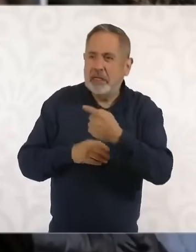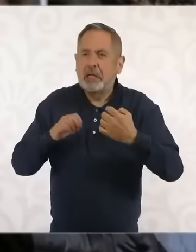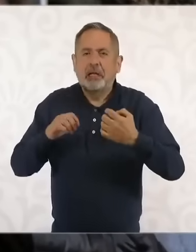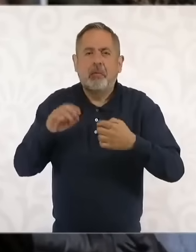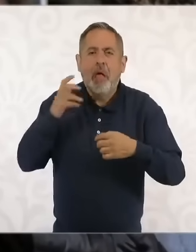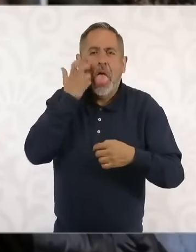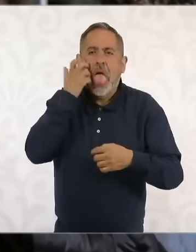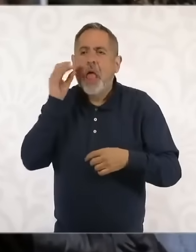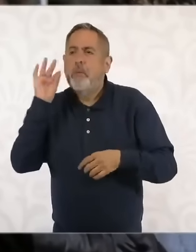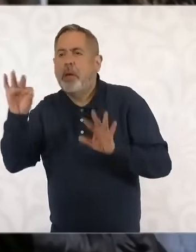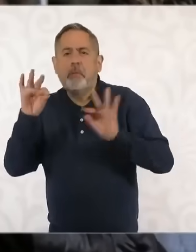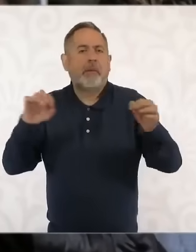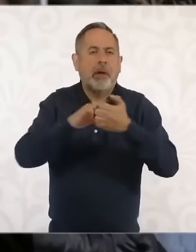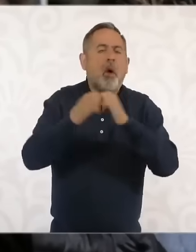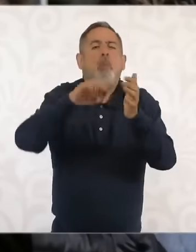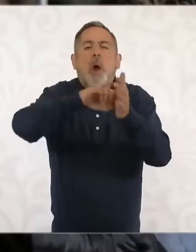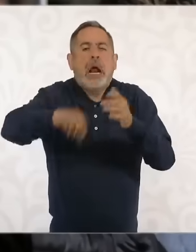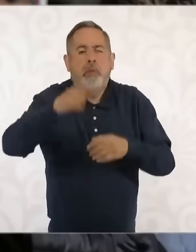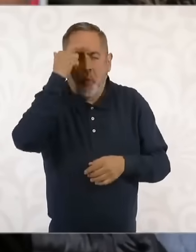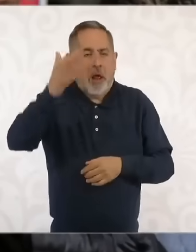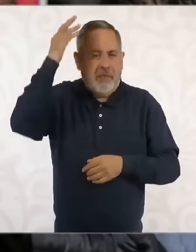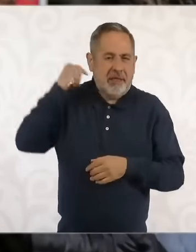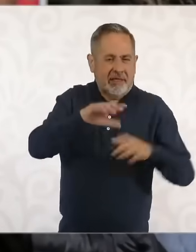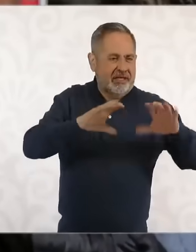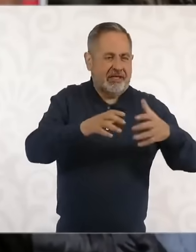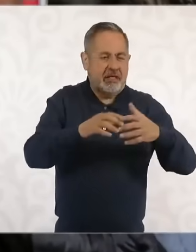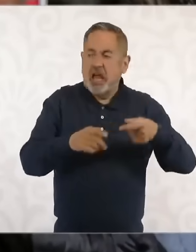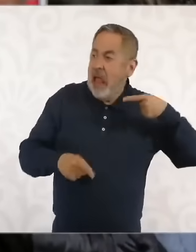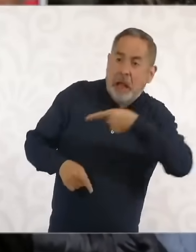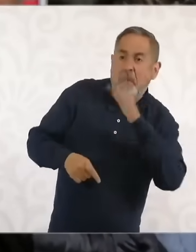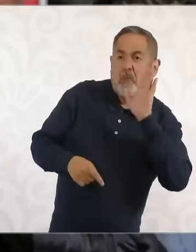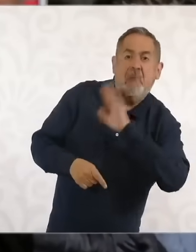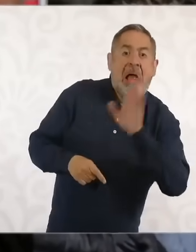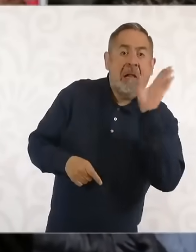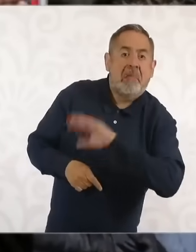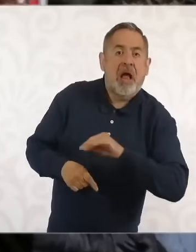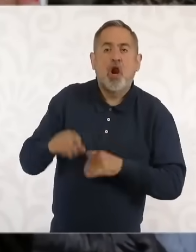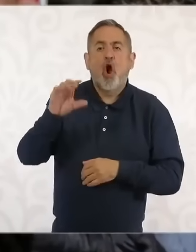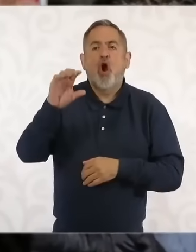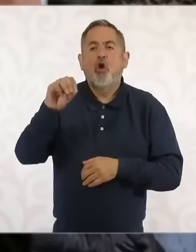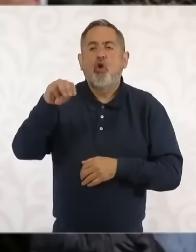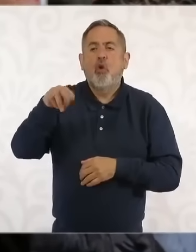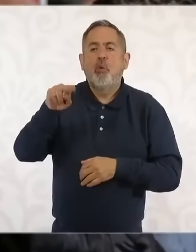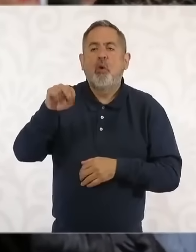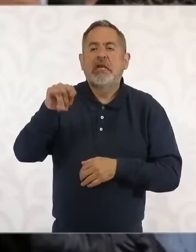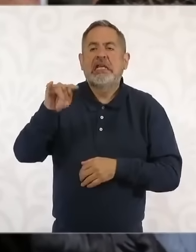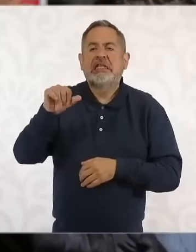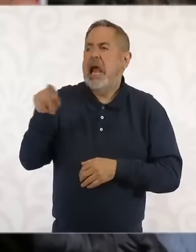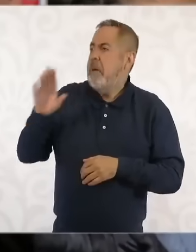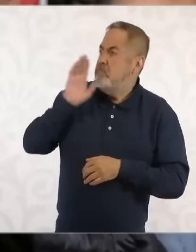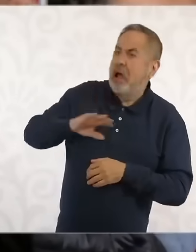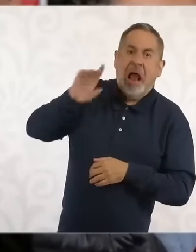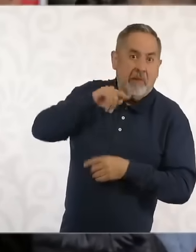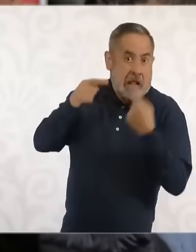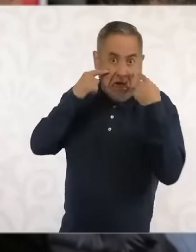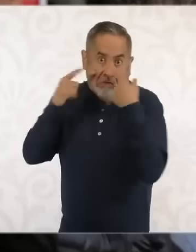pues, construían a partir de la figura de los comunistas, ¿no? Eran los que se comían a los niños, etcétera.